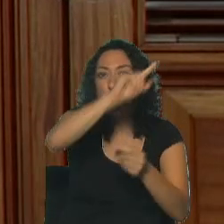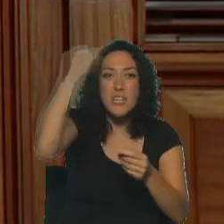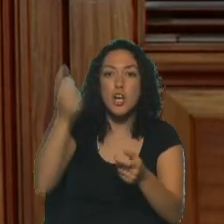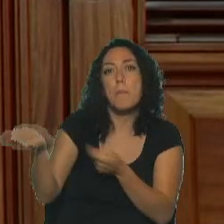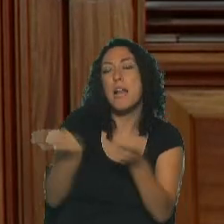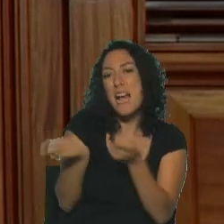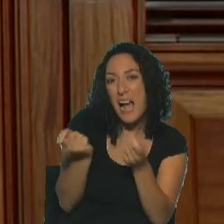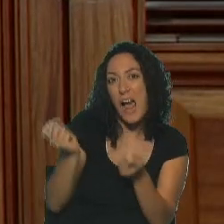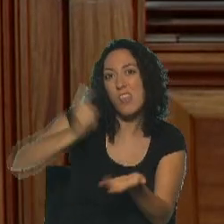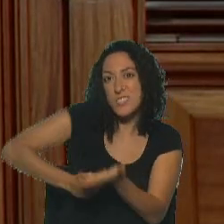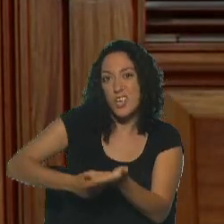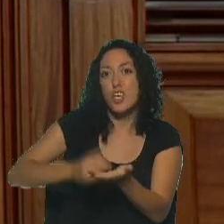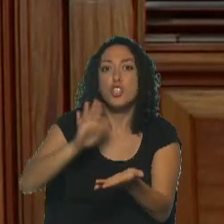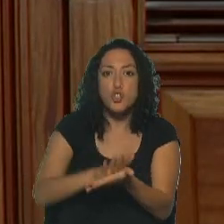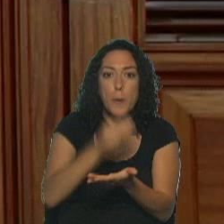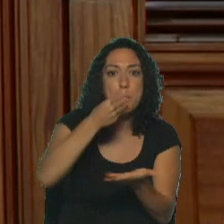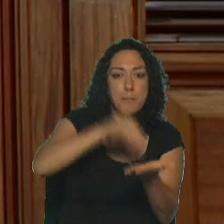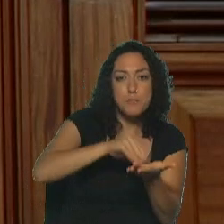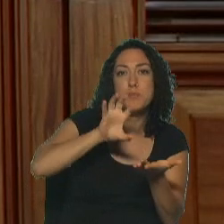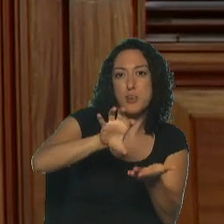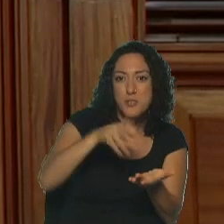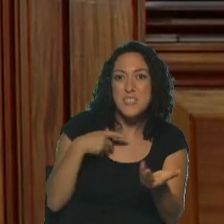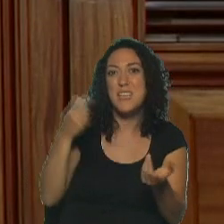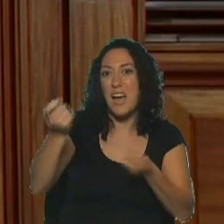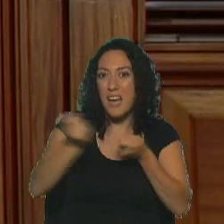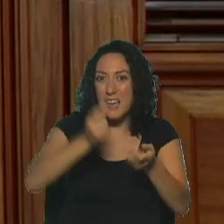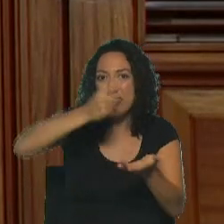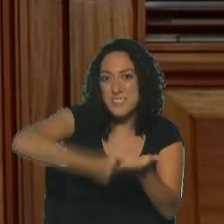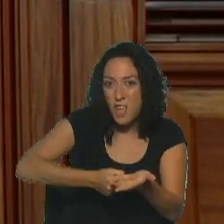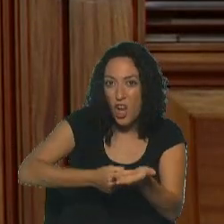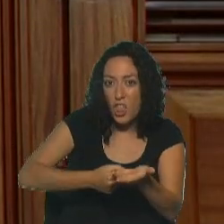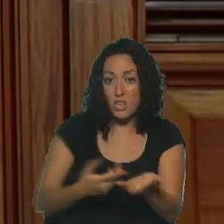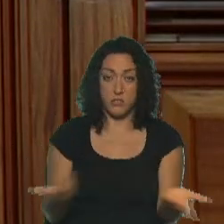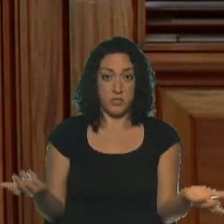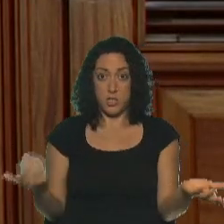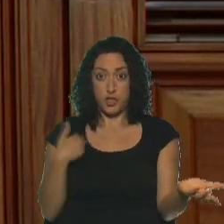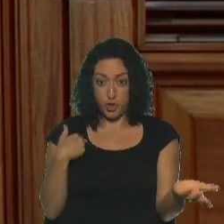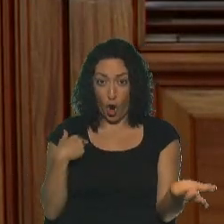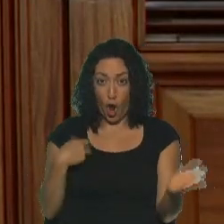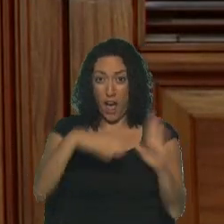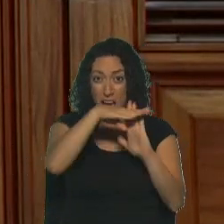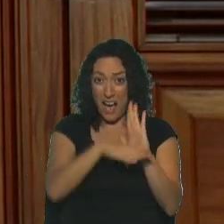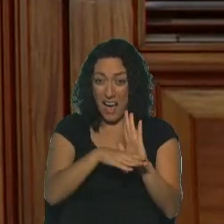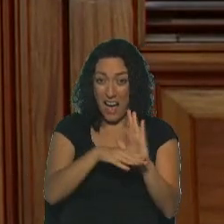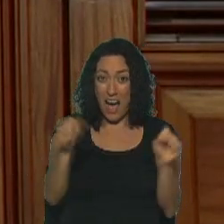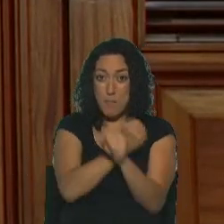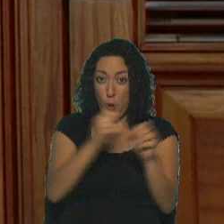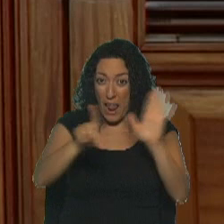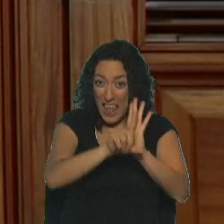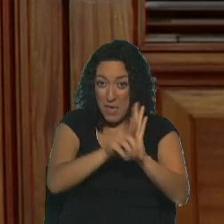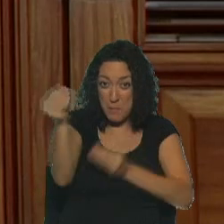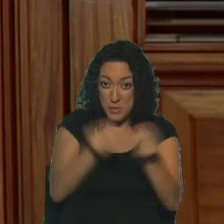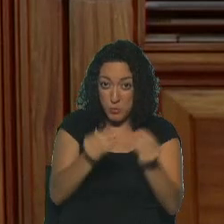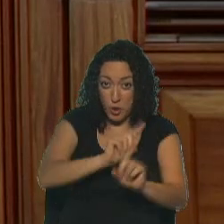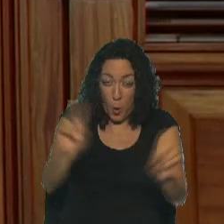Nación sobre obras ejecutadas en la provincia de Santa Cruz. Yo no legislo, no sancioné las leyes de presupuesto,